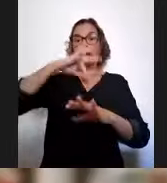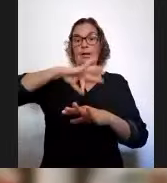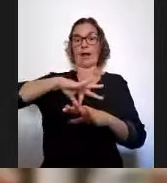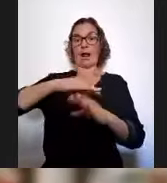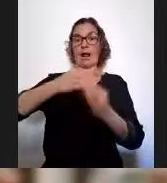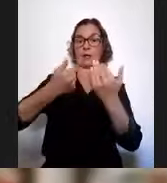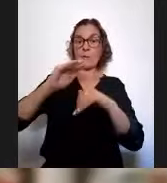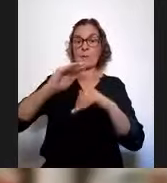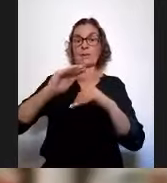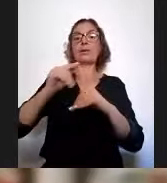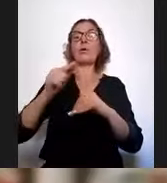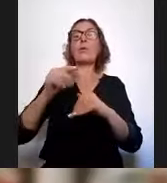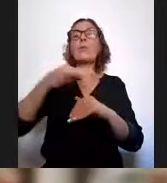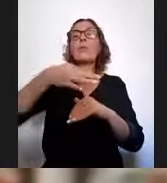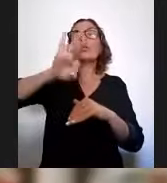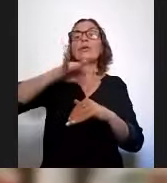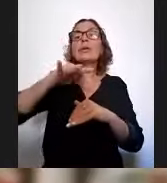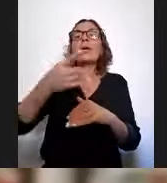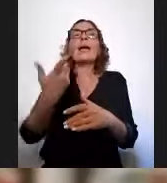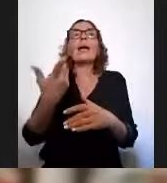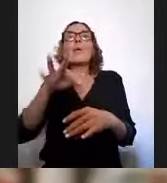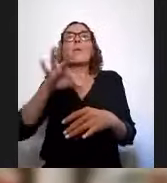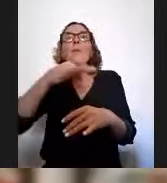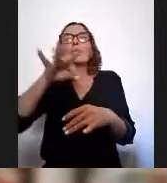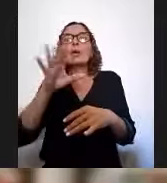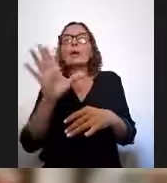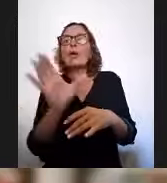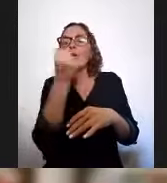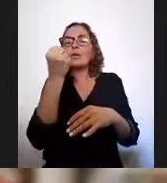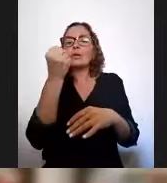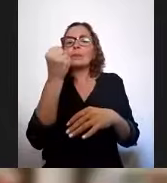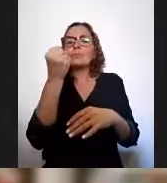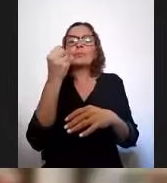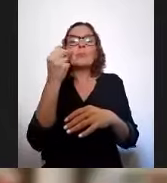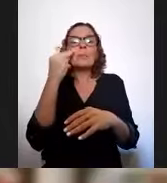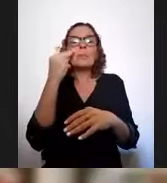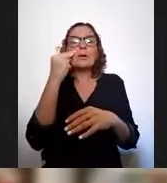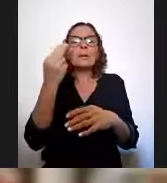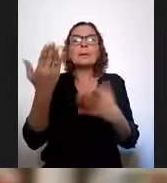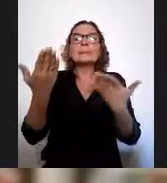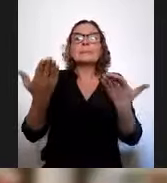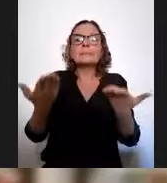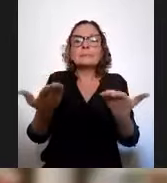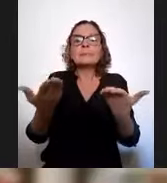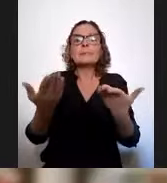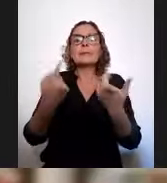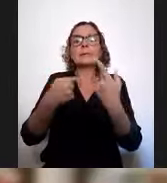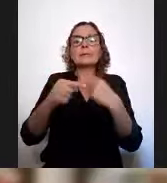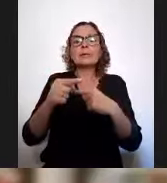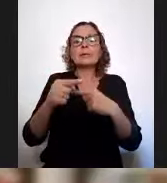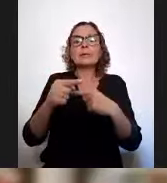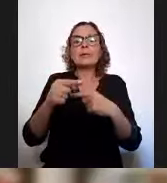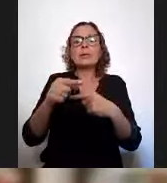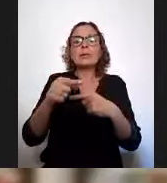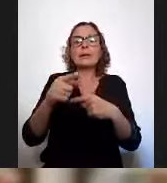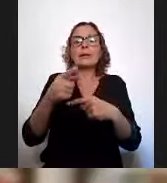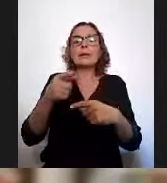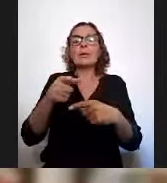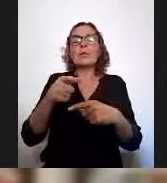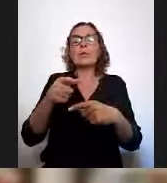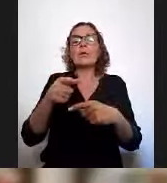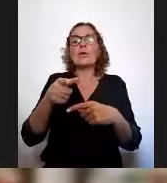por oportunidad. Oportunidades, encontré un problema, encontré una opción que nadie está